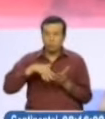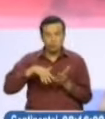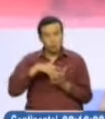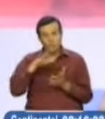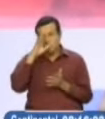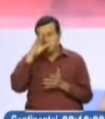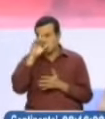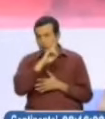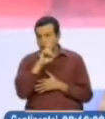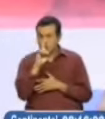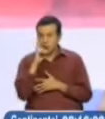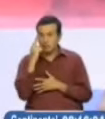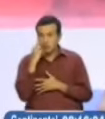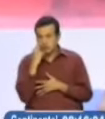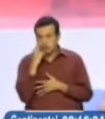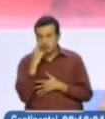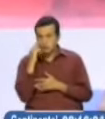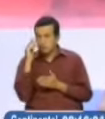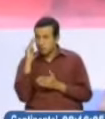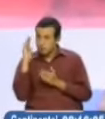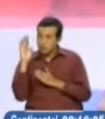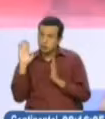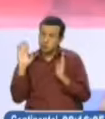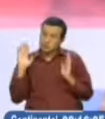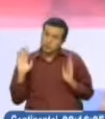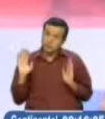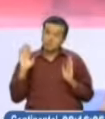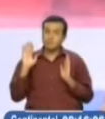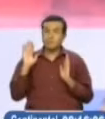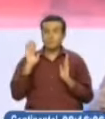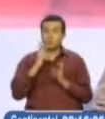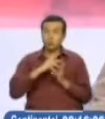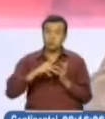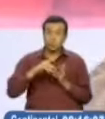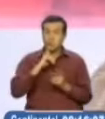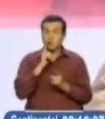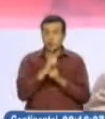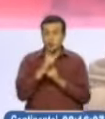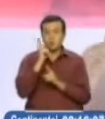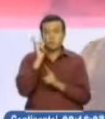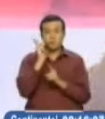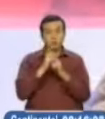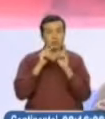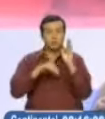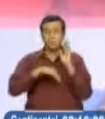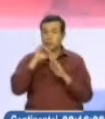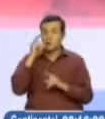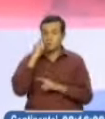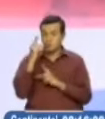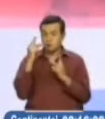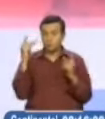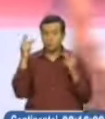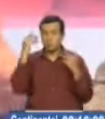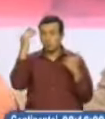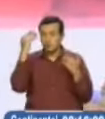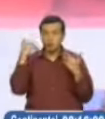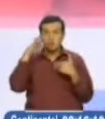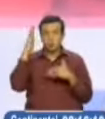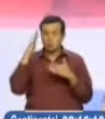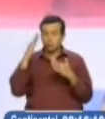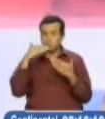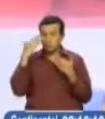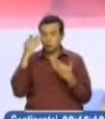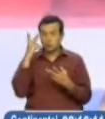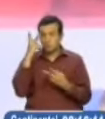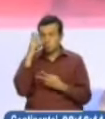la derecha haya apuestas en ese sentido. Y no dudo que, además, porque creo que uno de los espacios donde se va a dirimir la política, bueno, digamos, esto es